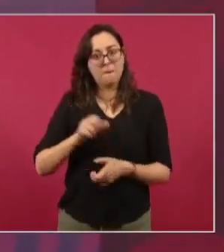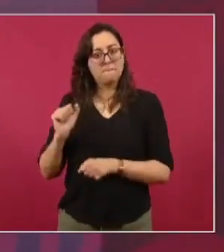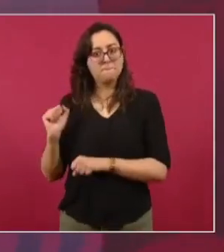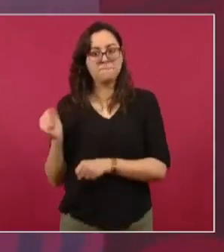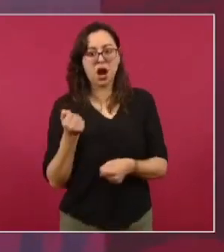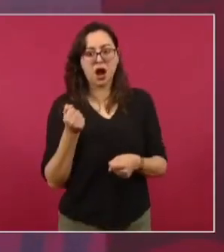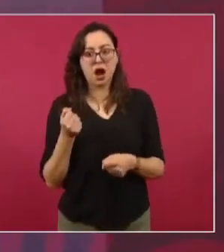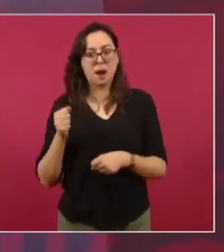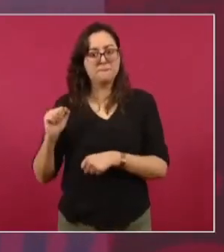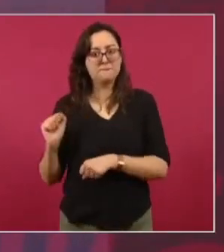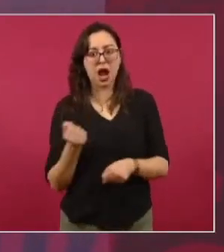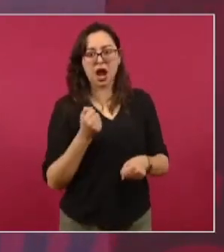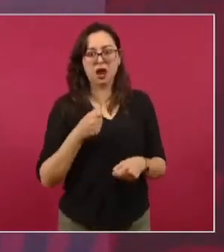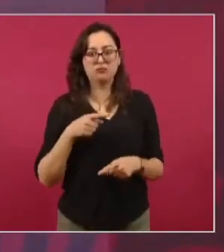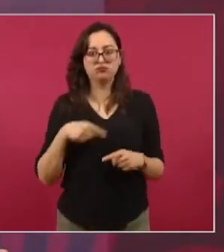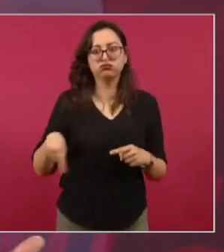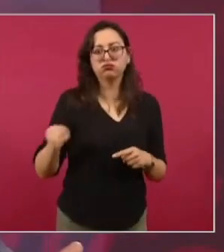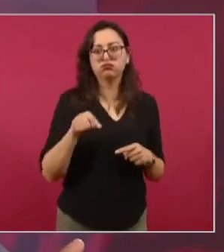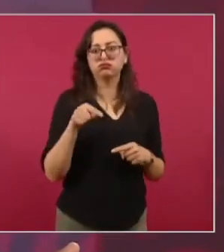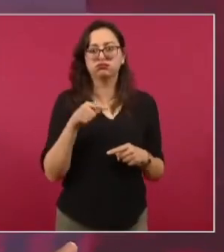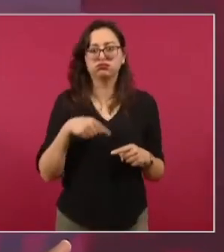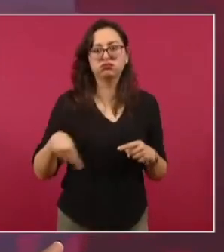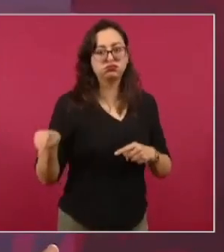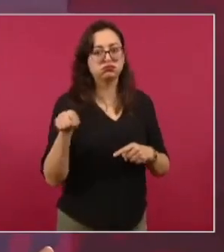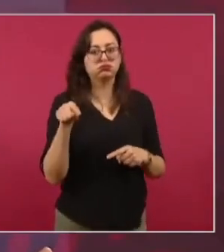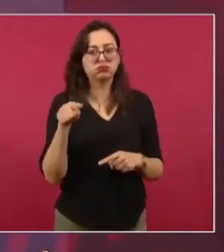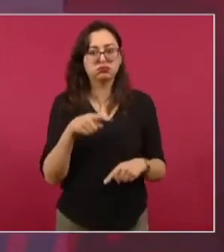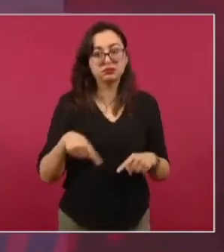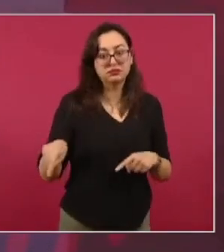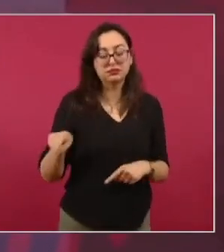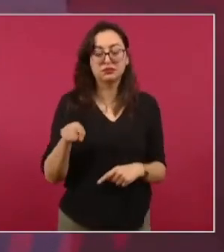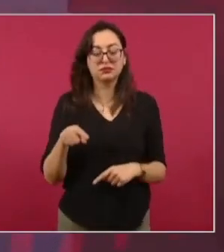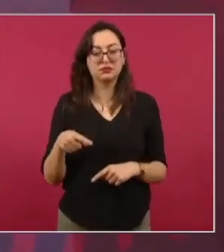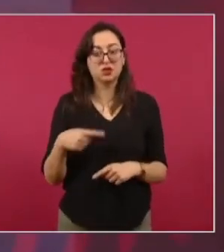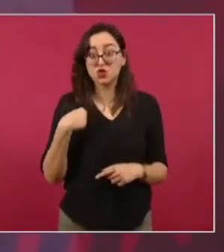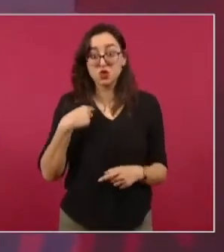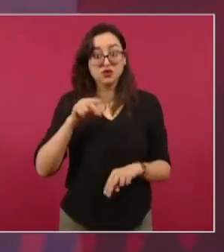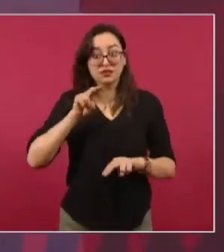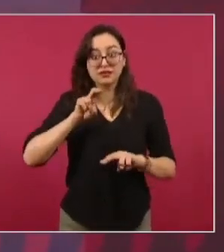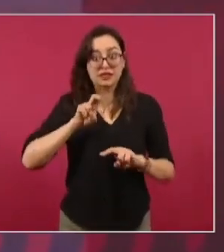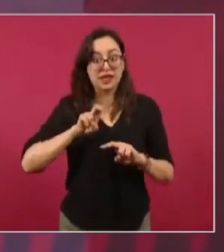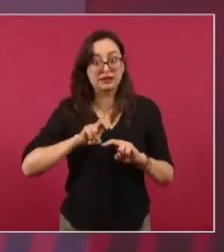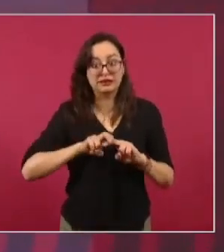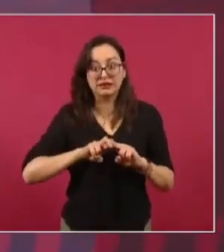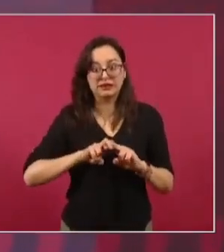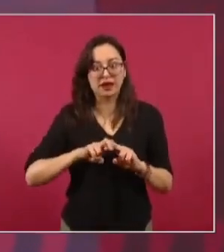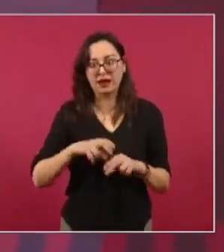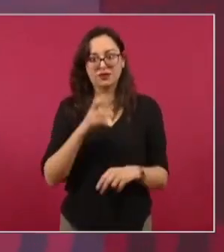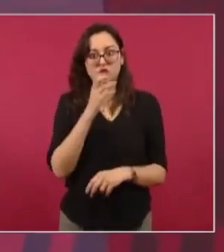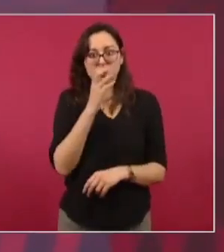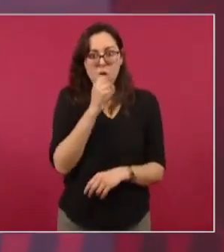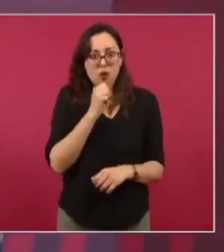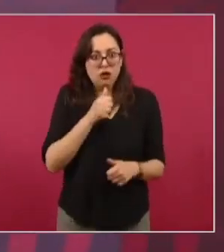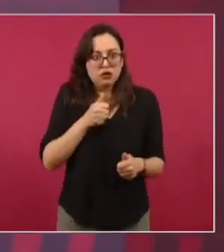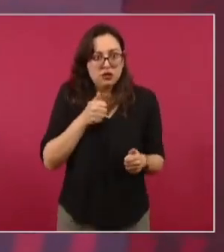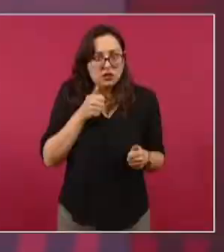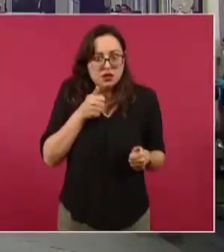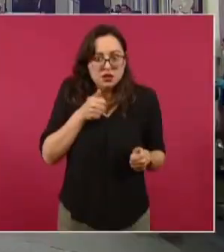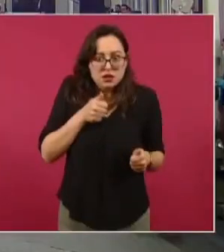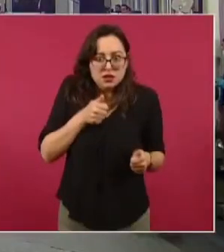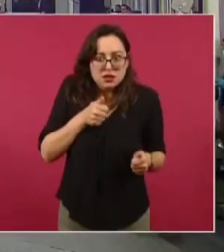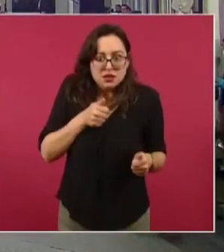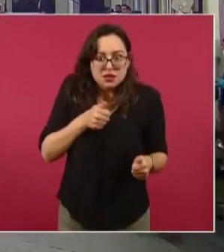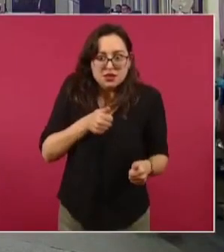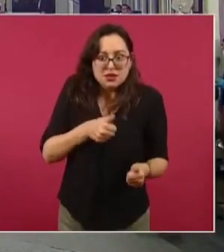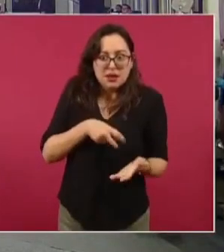no no me podía yo sentar estaba yo pero